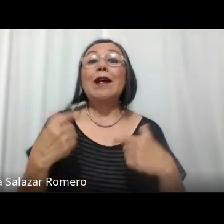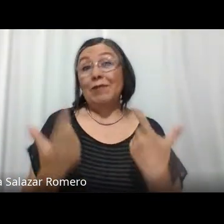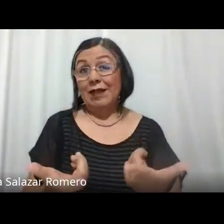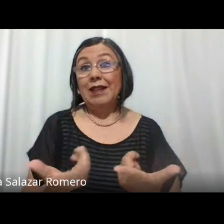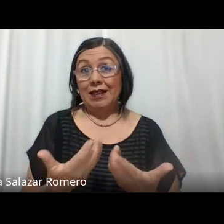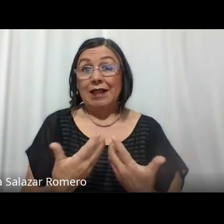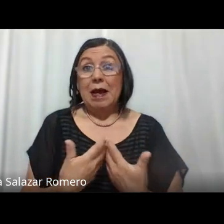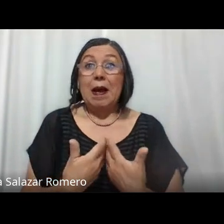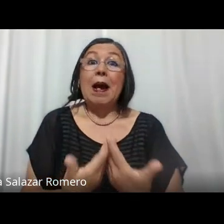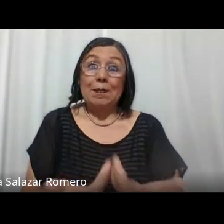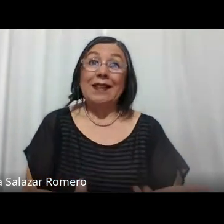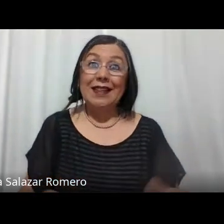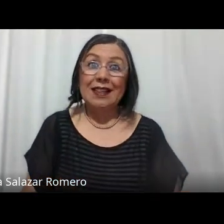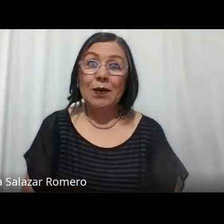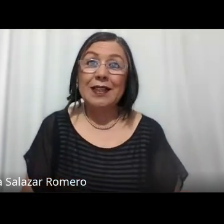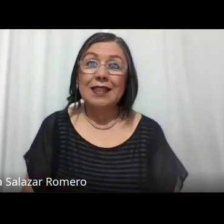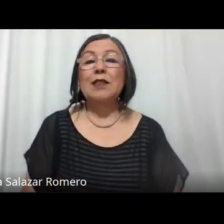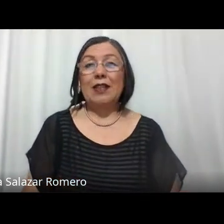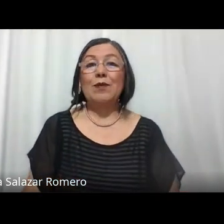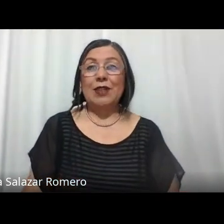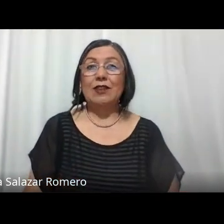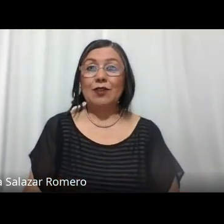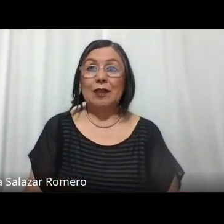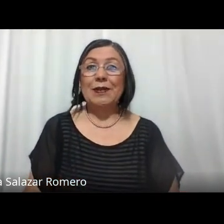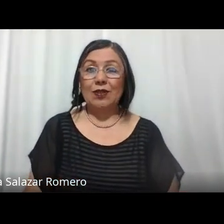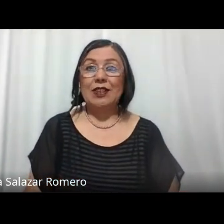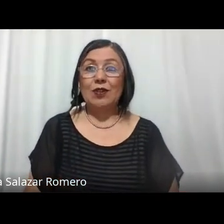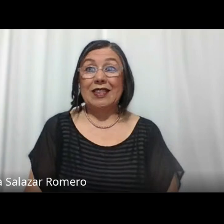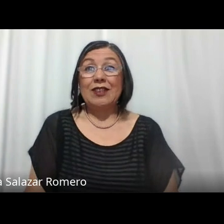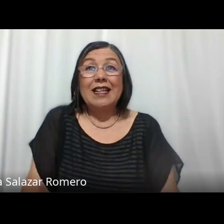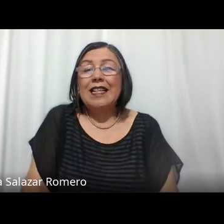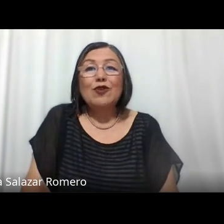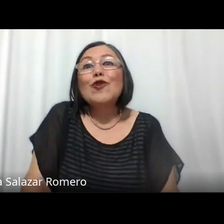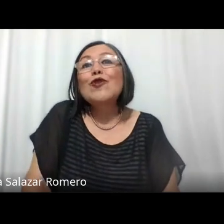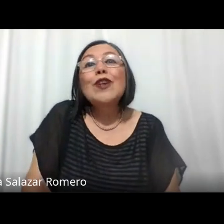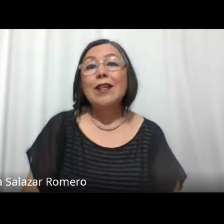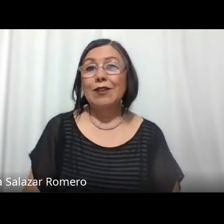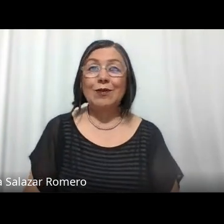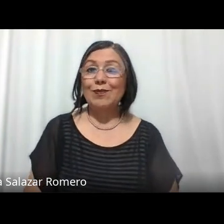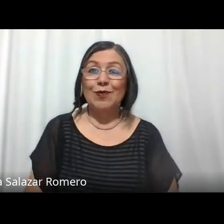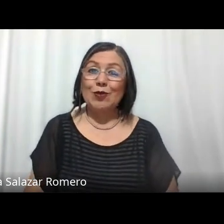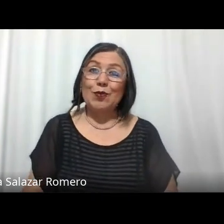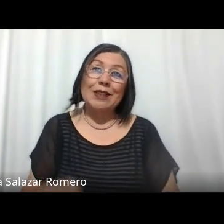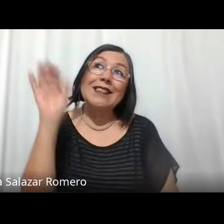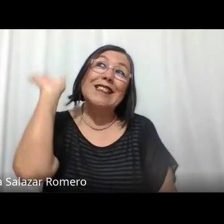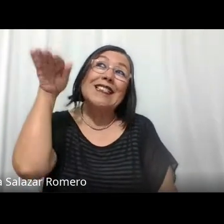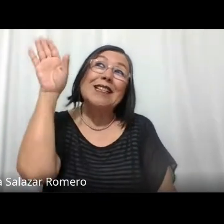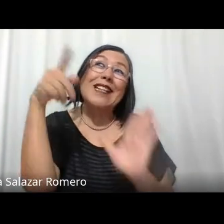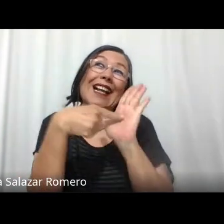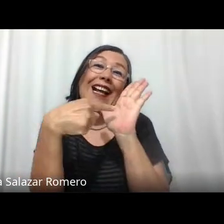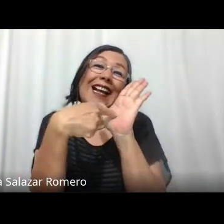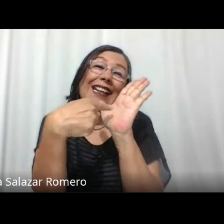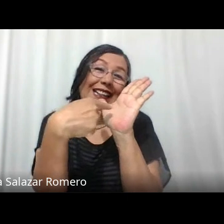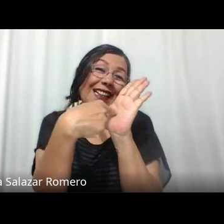debemos aprender la lengua de señas para comunicarnos con las personas sordas. O sea, ya los sordos nos pueden decir, es